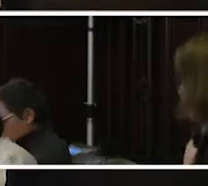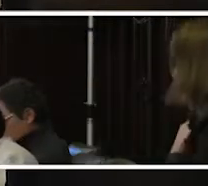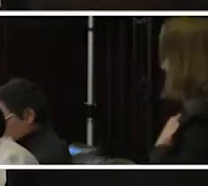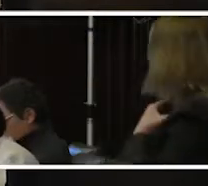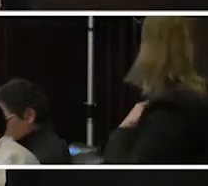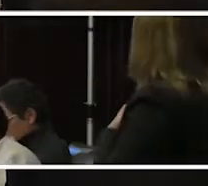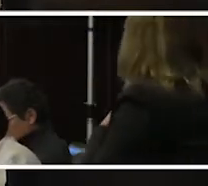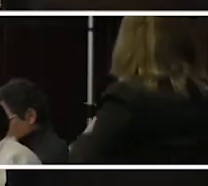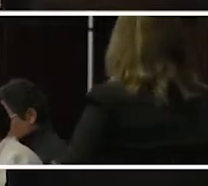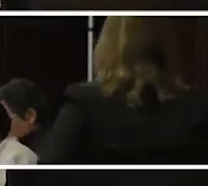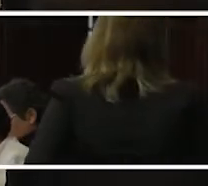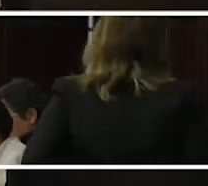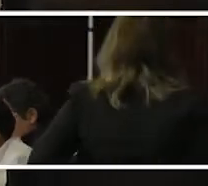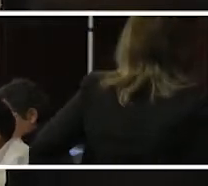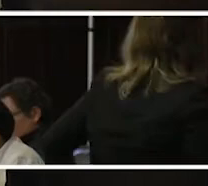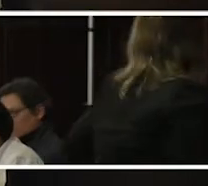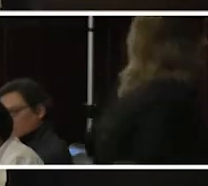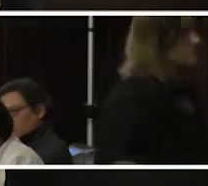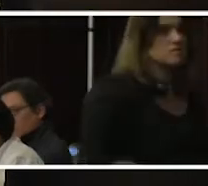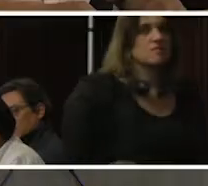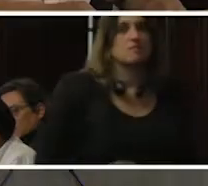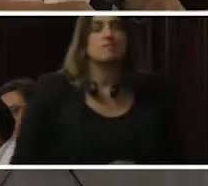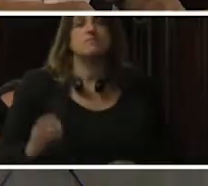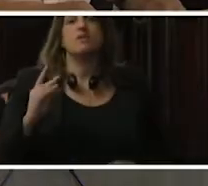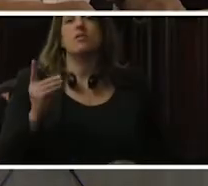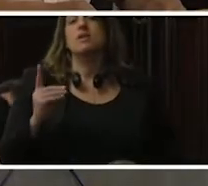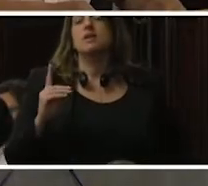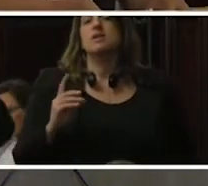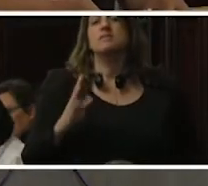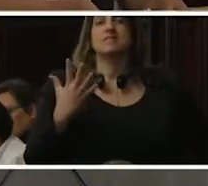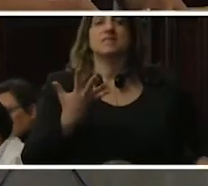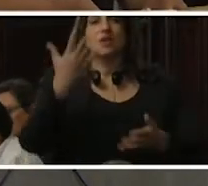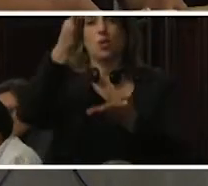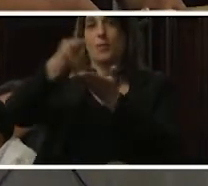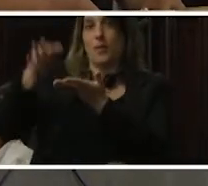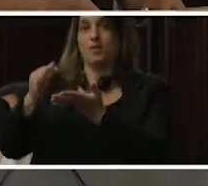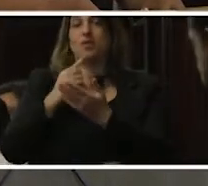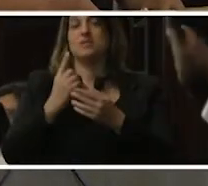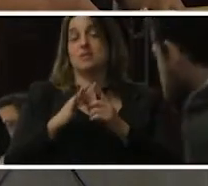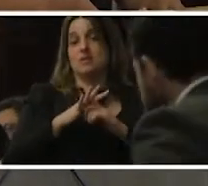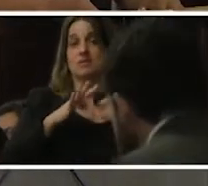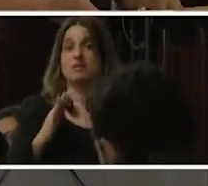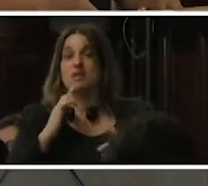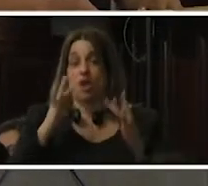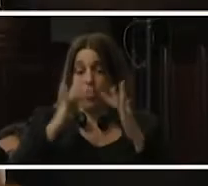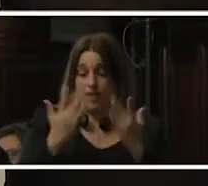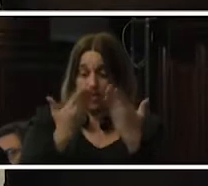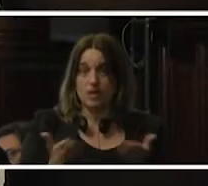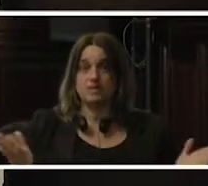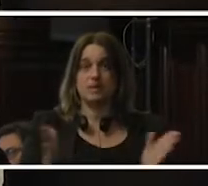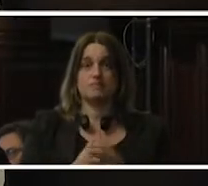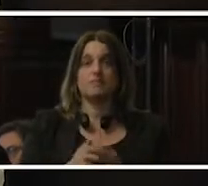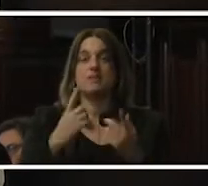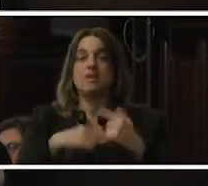Bolivia cuenta con 5 pueblos indígenas en situación de aislamiento voluntario y otros 5 en contacto inicial.